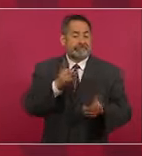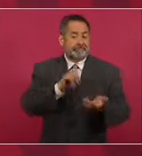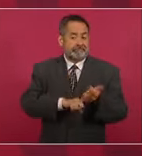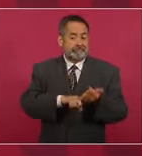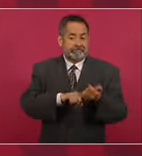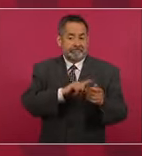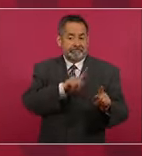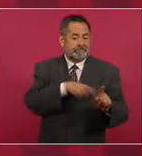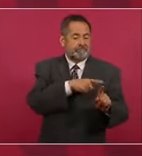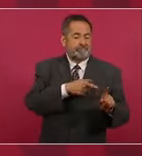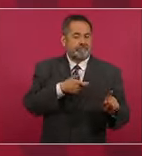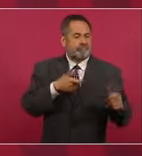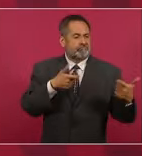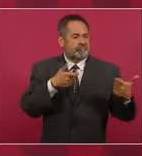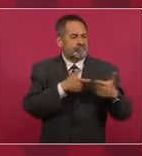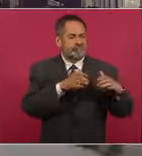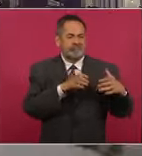Detrás están los fondos.